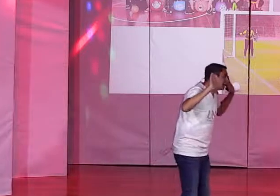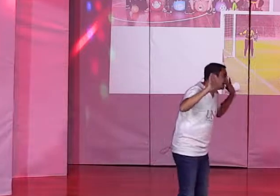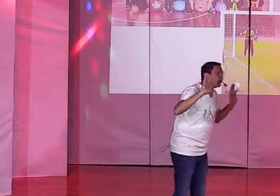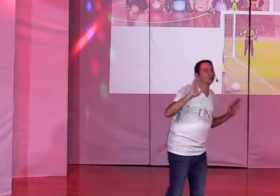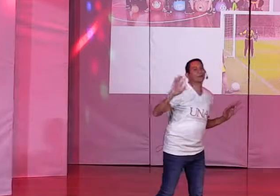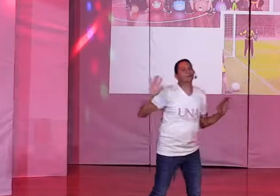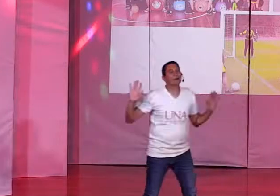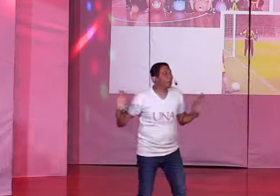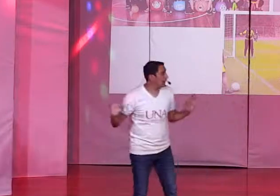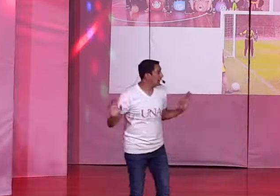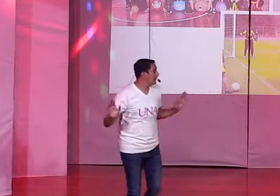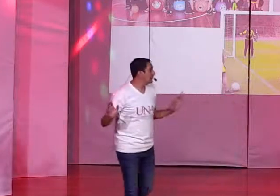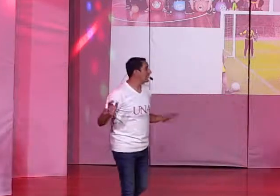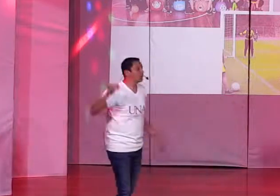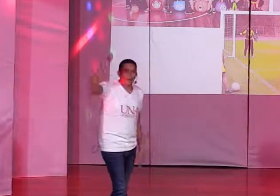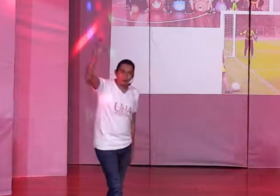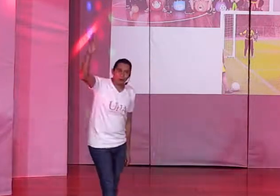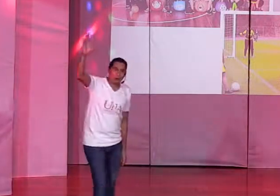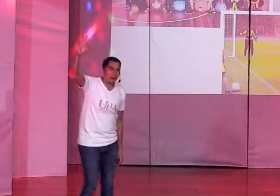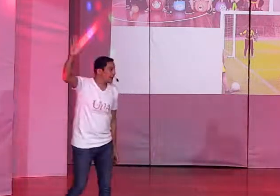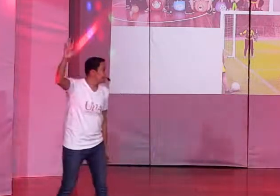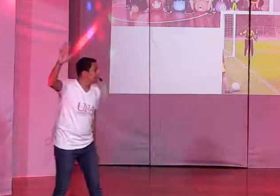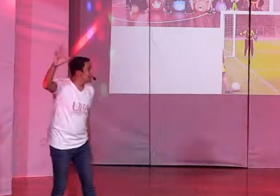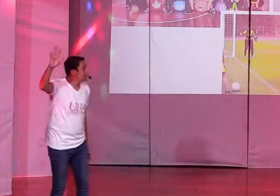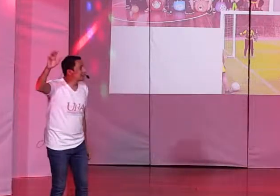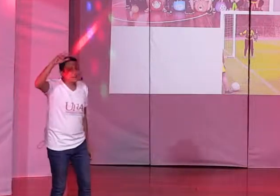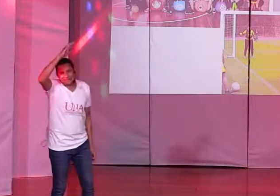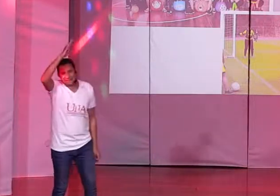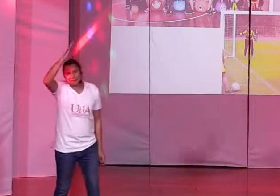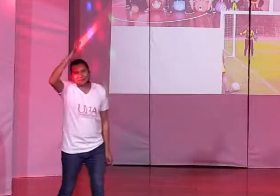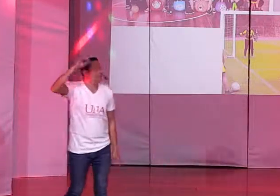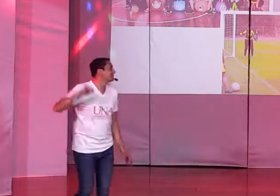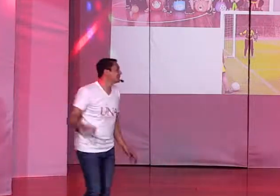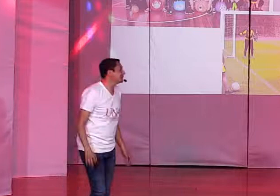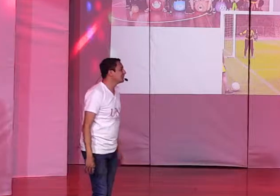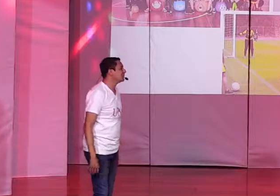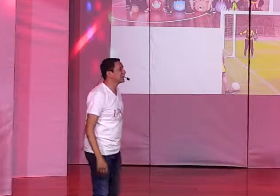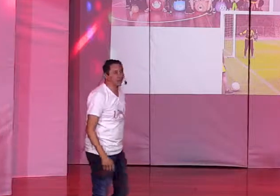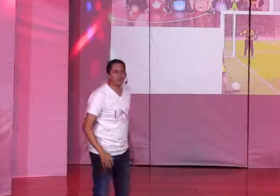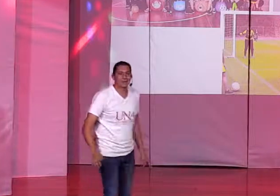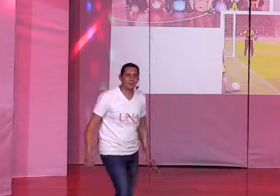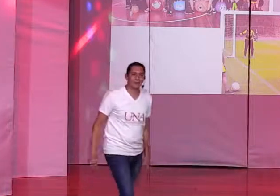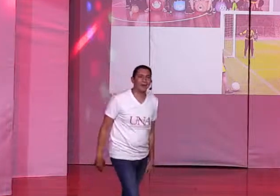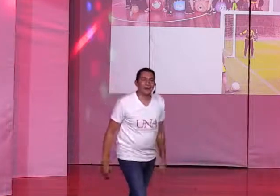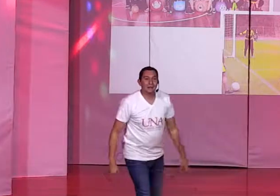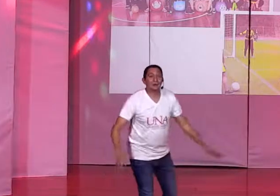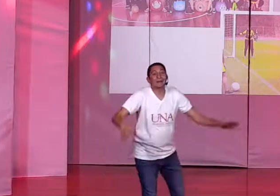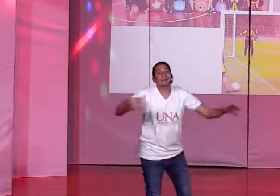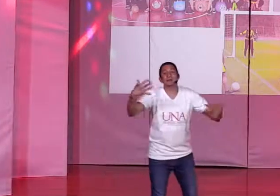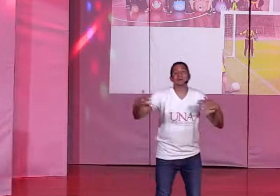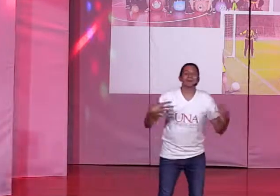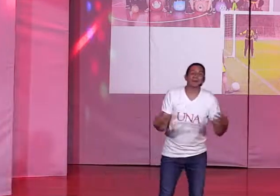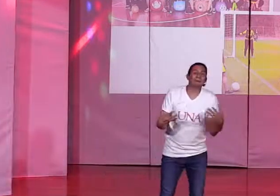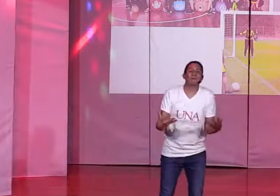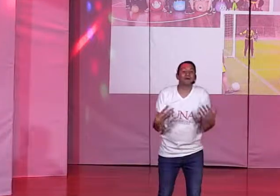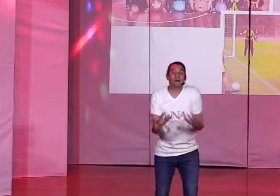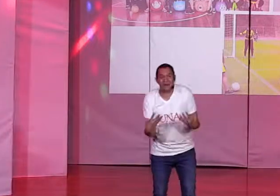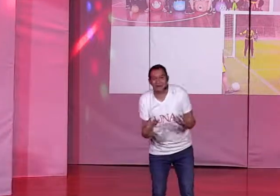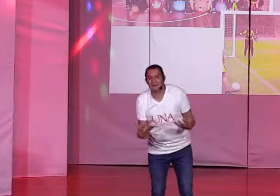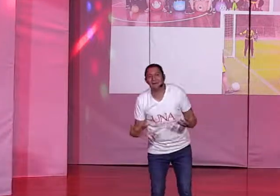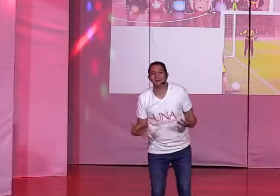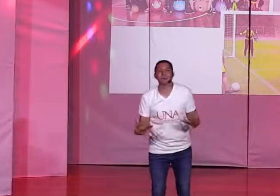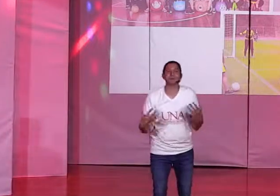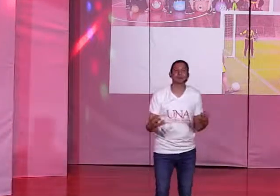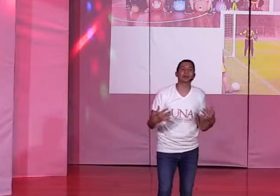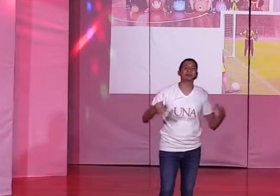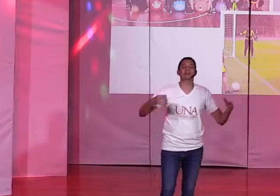La, también. Y a los de Liberia. También. Y a los de Nicoya. Todos, todos. Y a los de Siquir. No, no tenemos equipo, ¿ok? Porque entonces usted va a